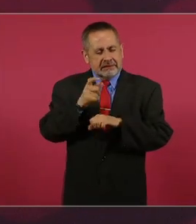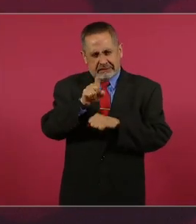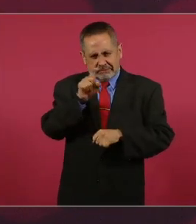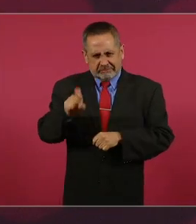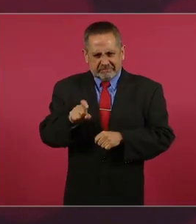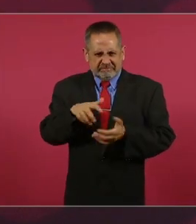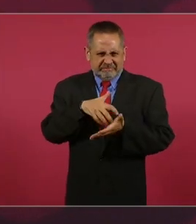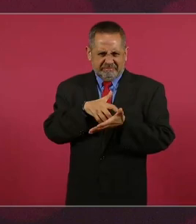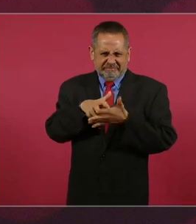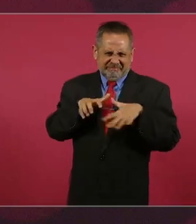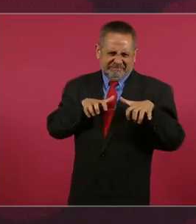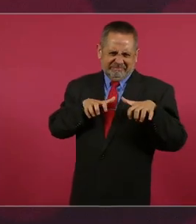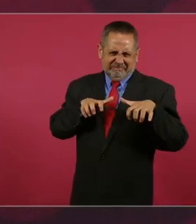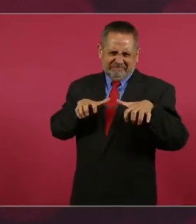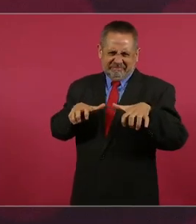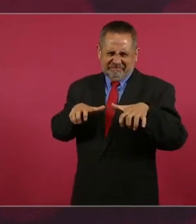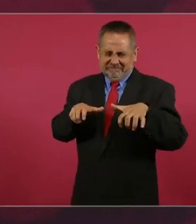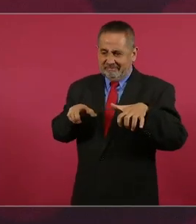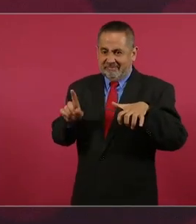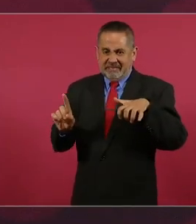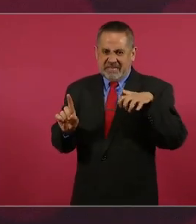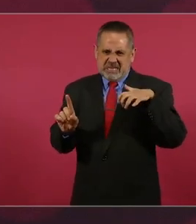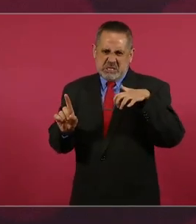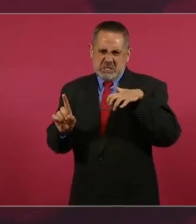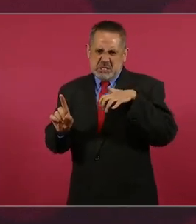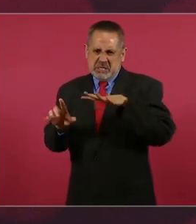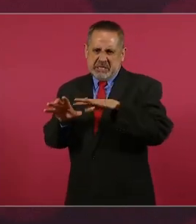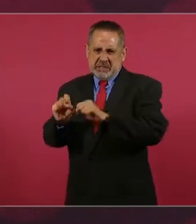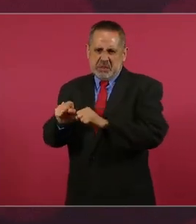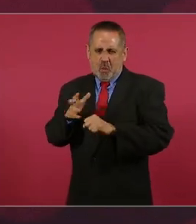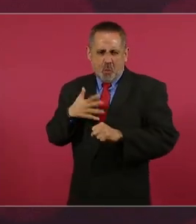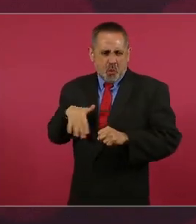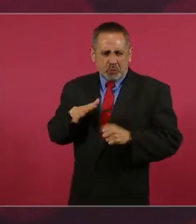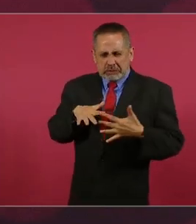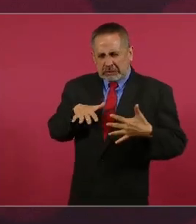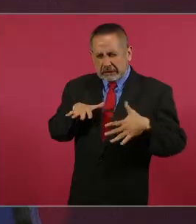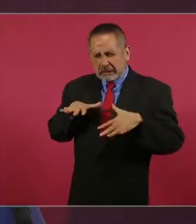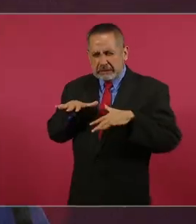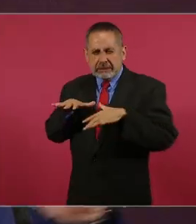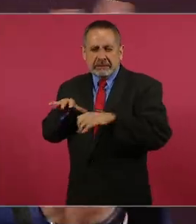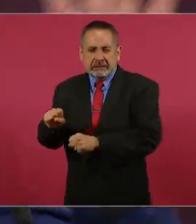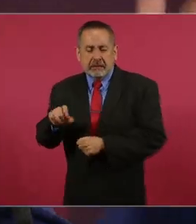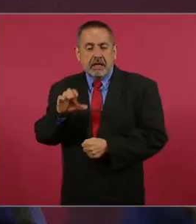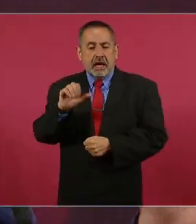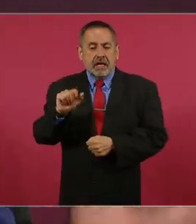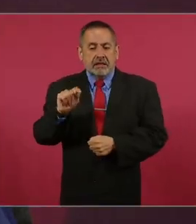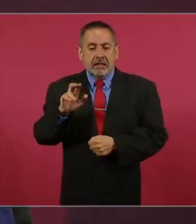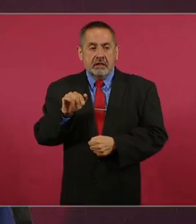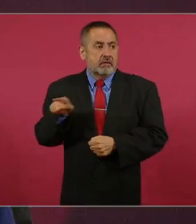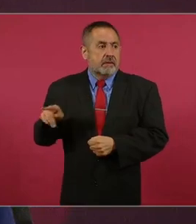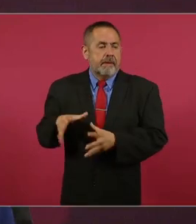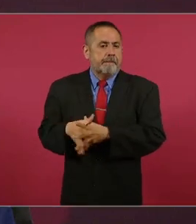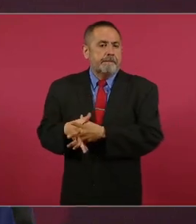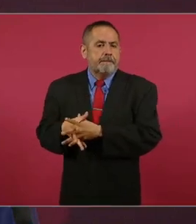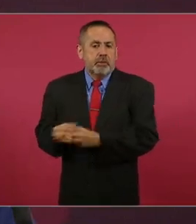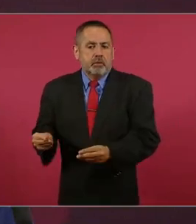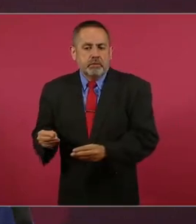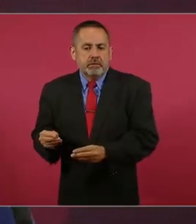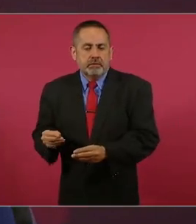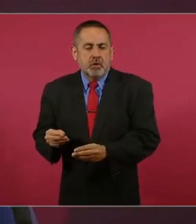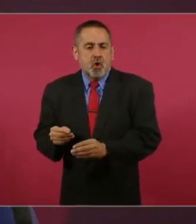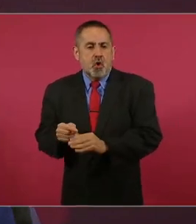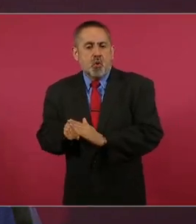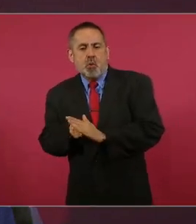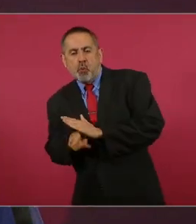miles de gentes para combatir a Catarino, y de repente desapareció y se fue